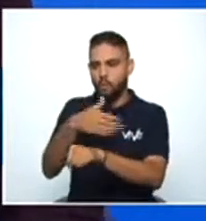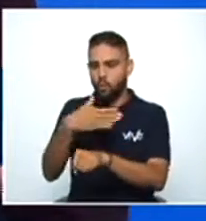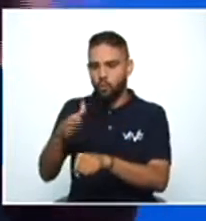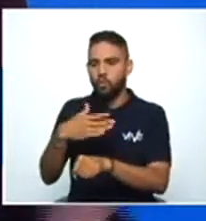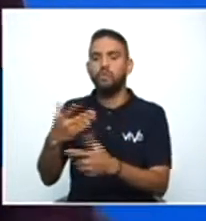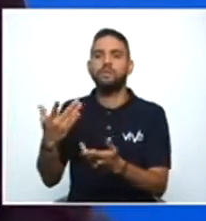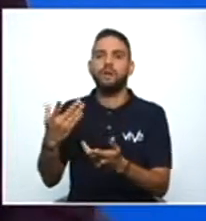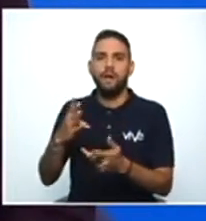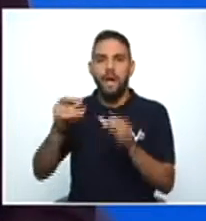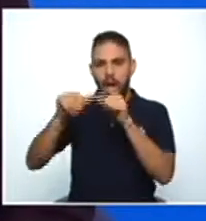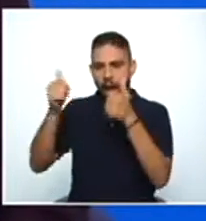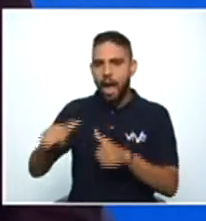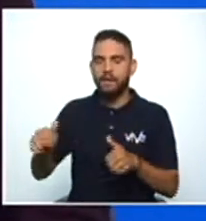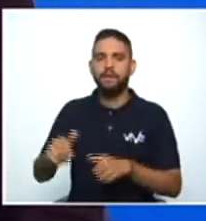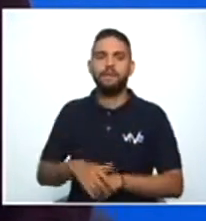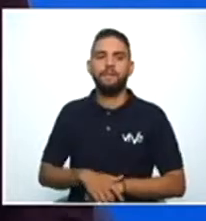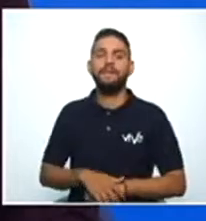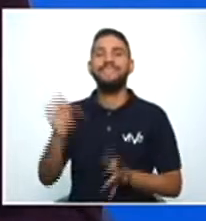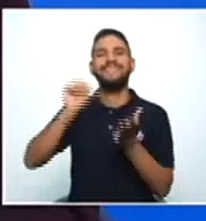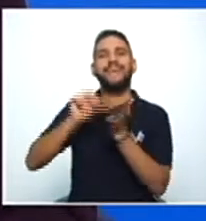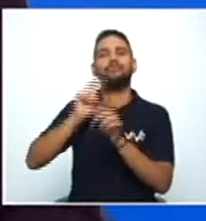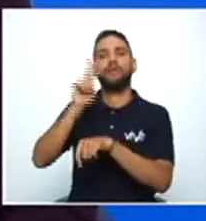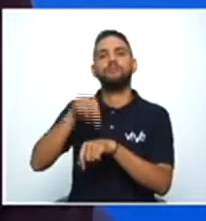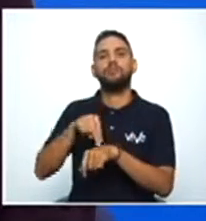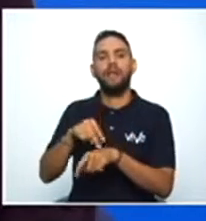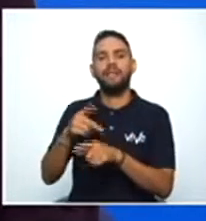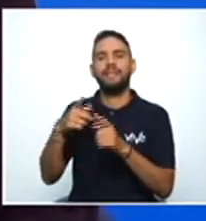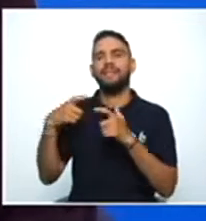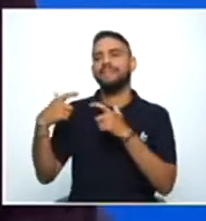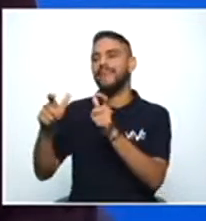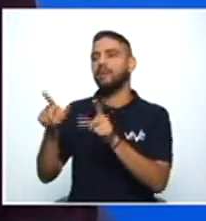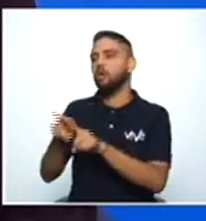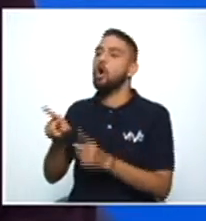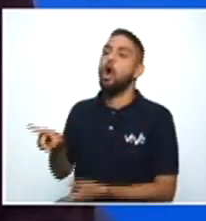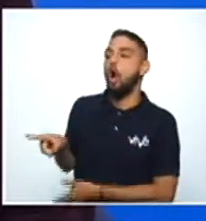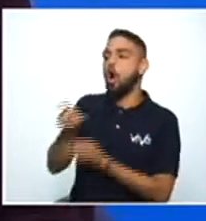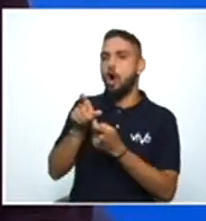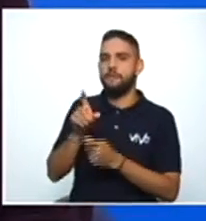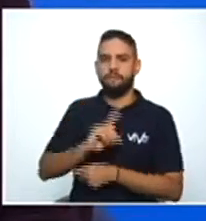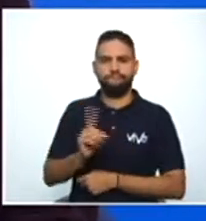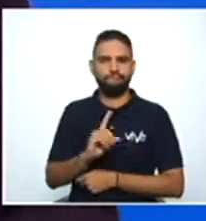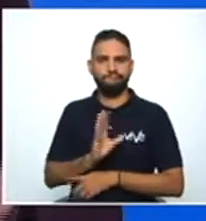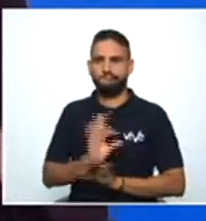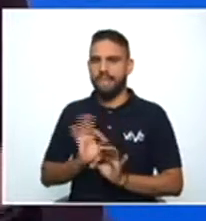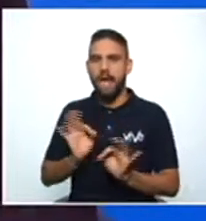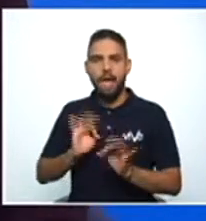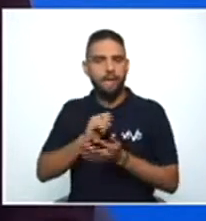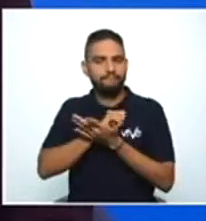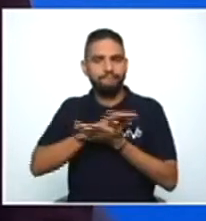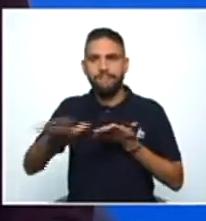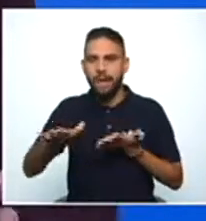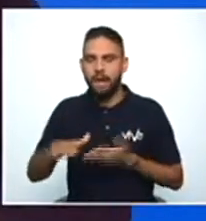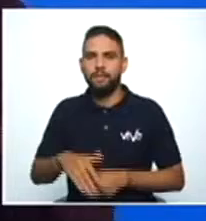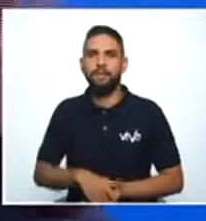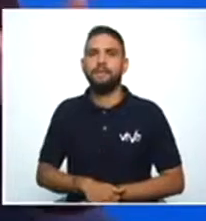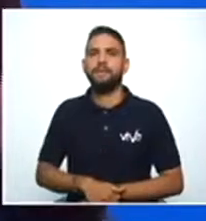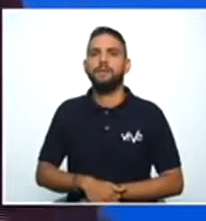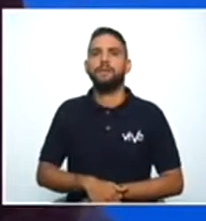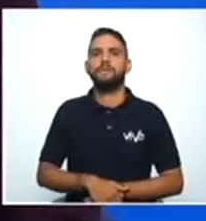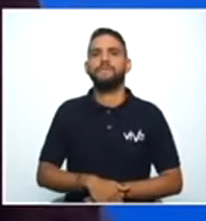su carrera artística así que el centro nación del disco no persigue en ese sentido ningún tipo de beneficio el puntista económico